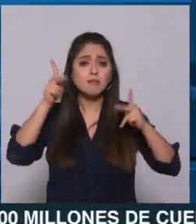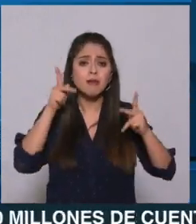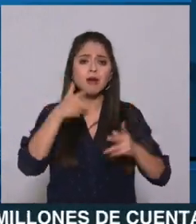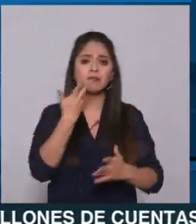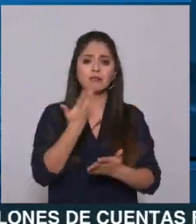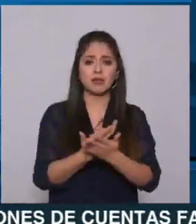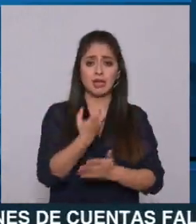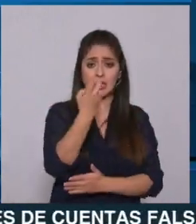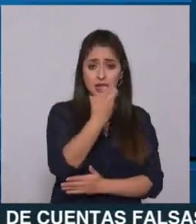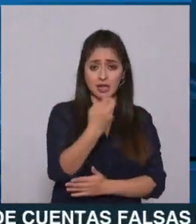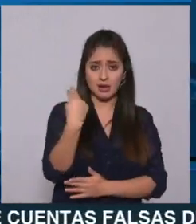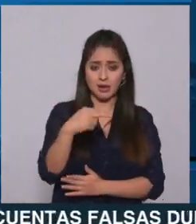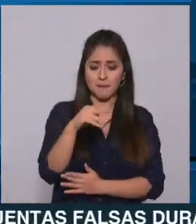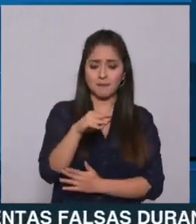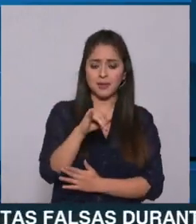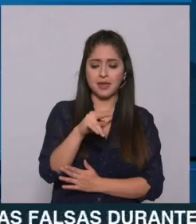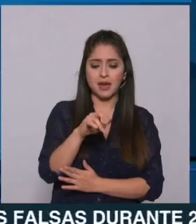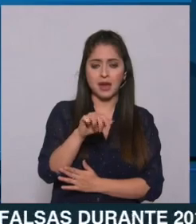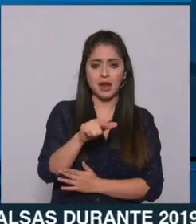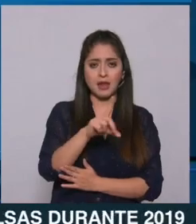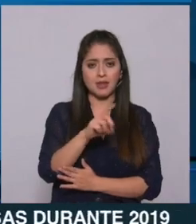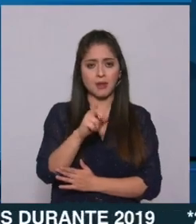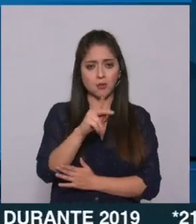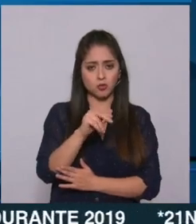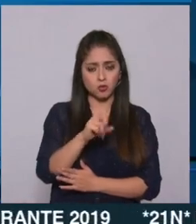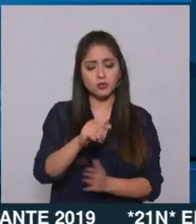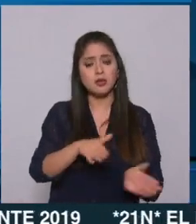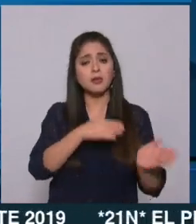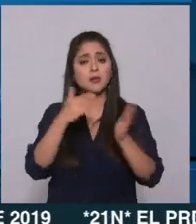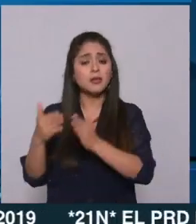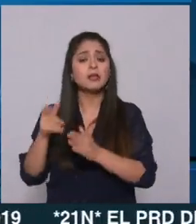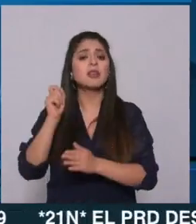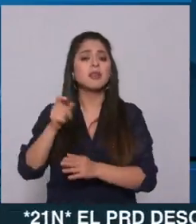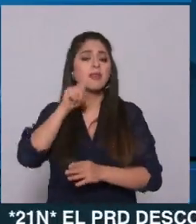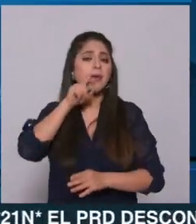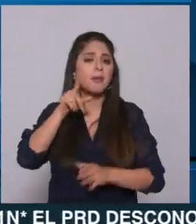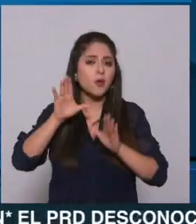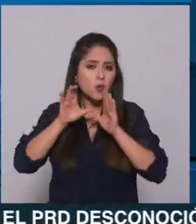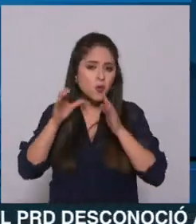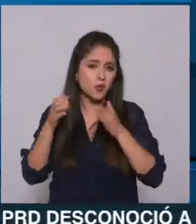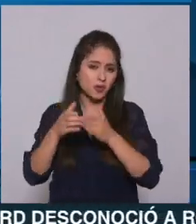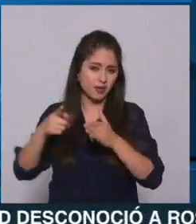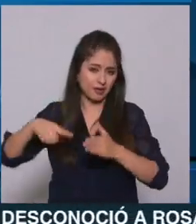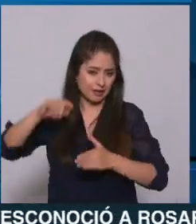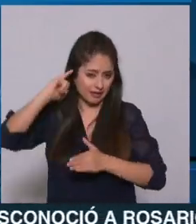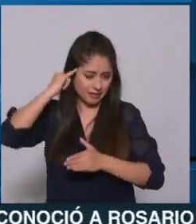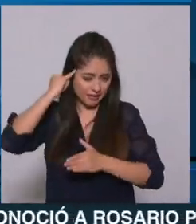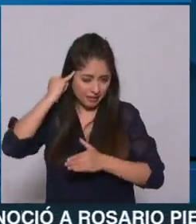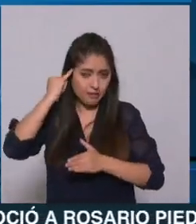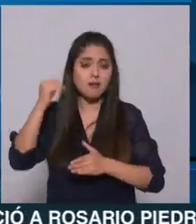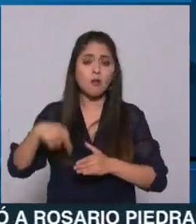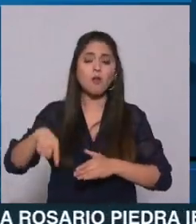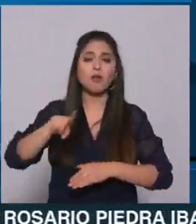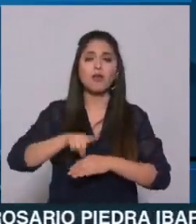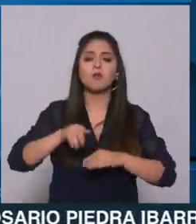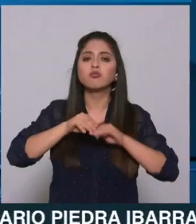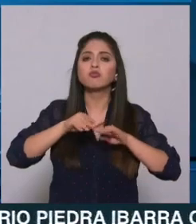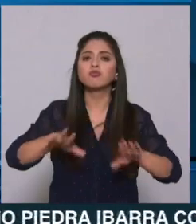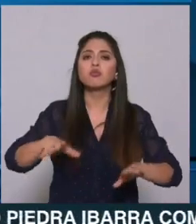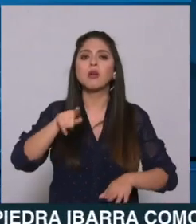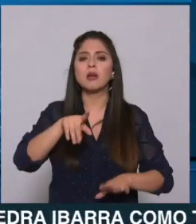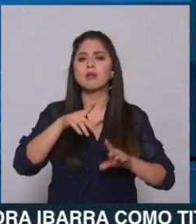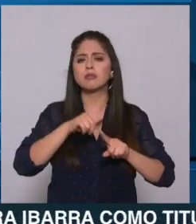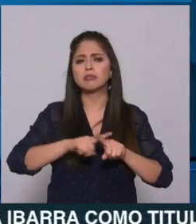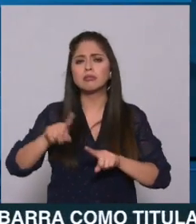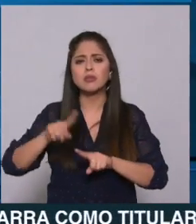Eso en Mineral de Pozos, pero mucha cultura en San Luis de la Paz a través de la comunidad indígena Chichimeca Jonás, que bueno, el día de hoy nos ha dado la oportunidad de tener